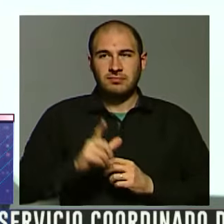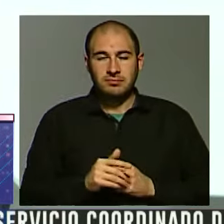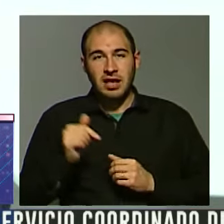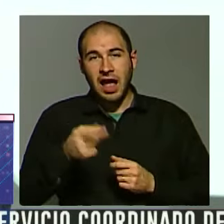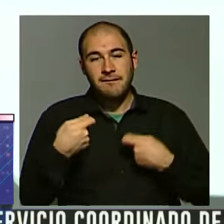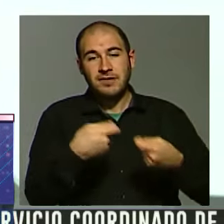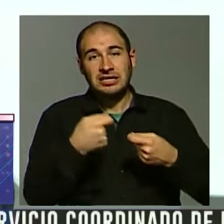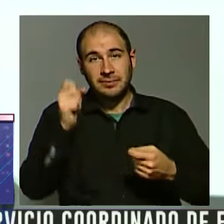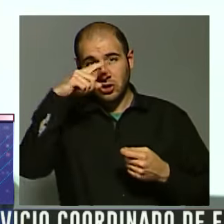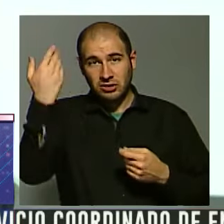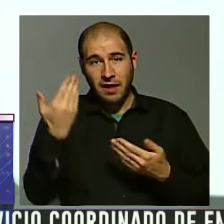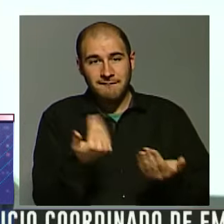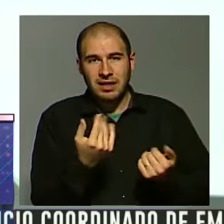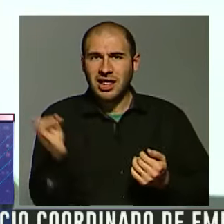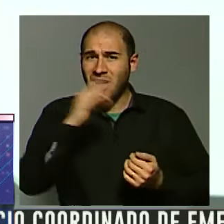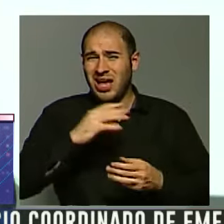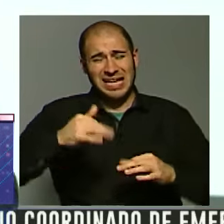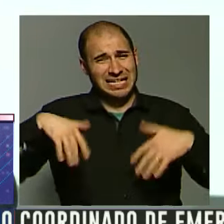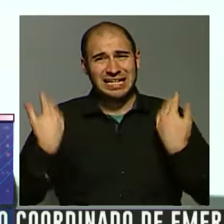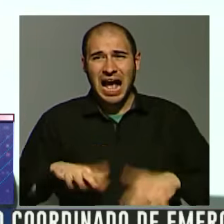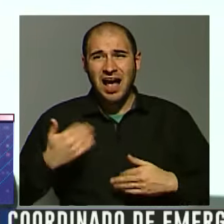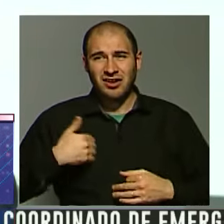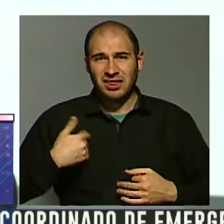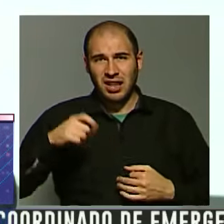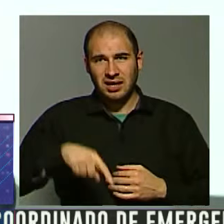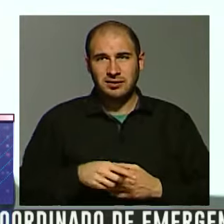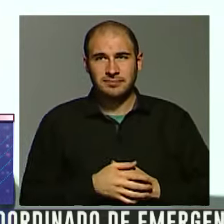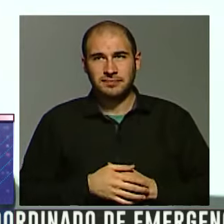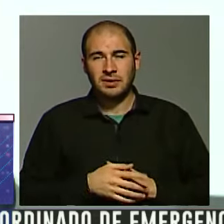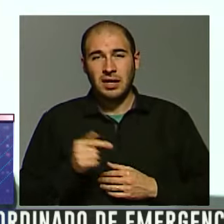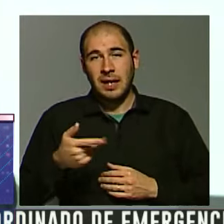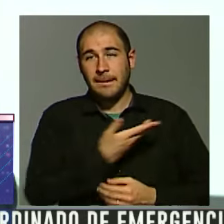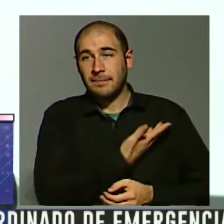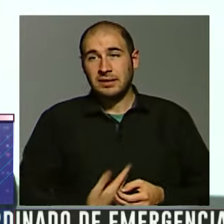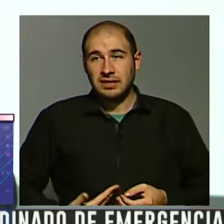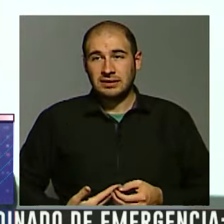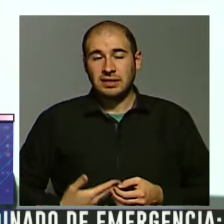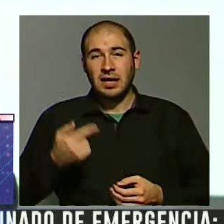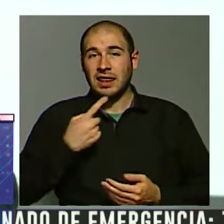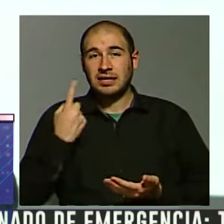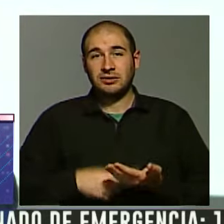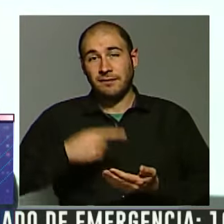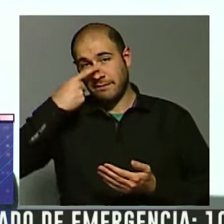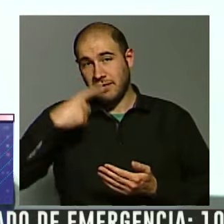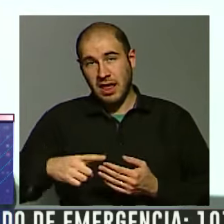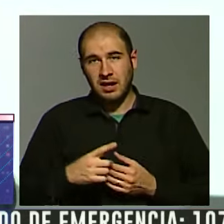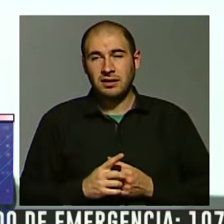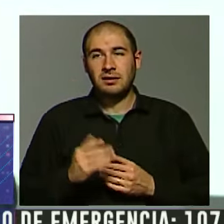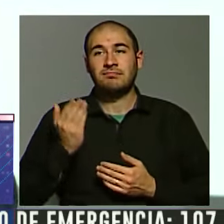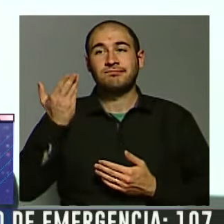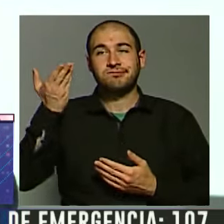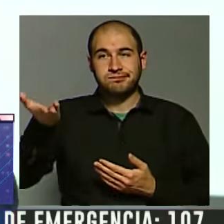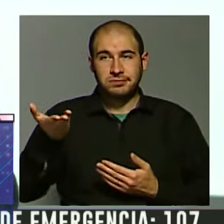falta de financiamiento externo o muy caro financiamiento que tiene Argentina, evidentemente el presidente tomó como medida de última instancia